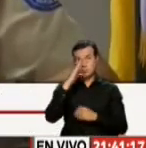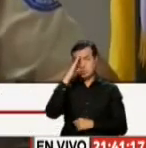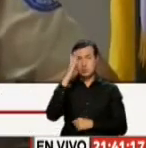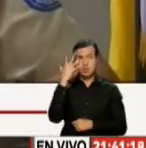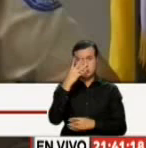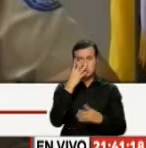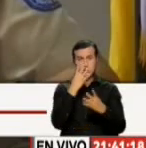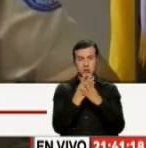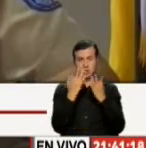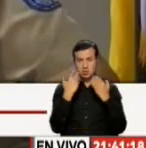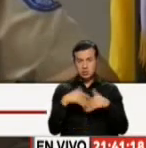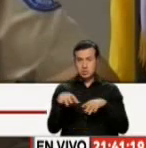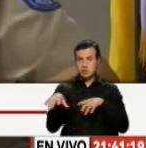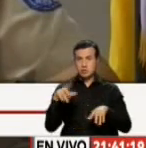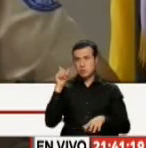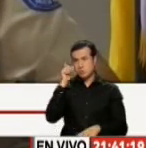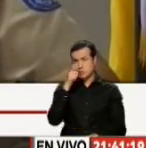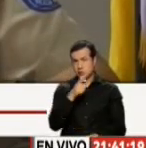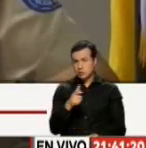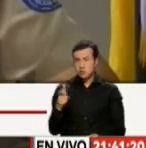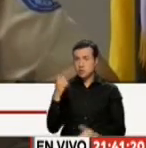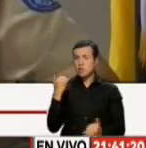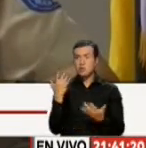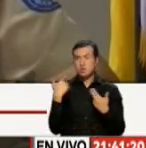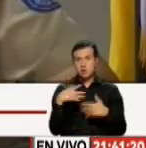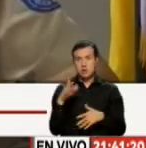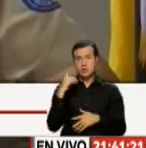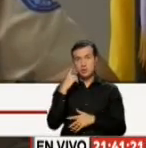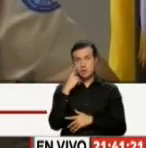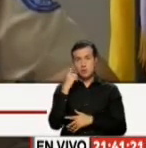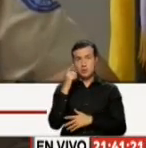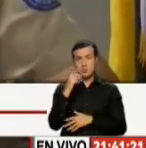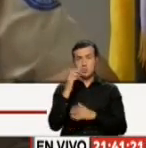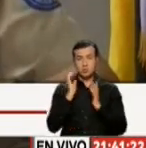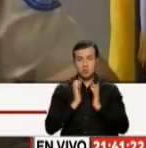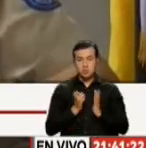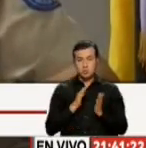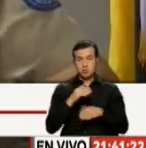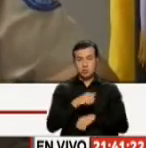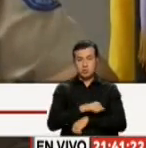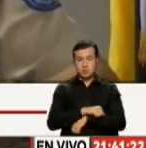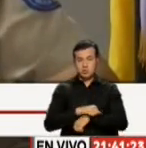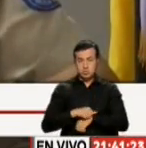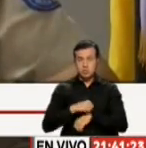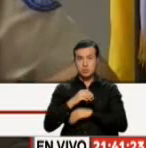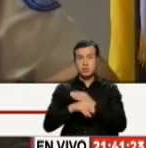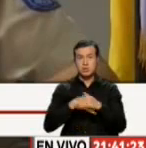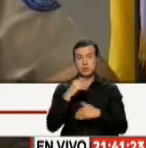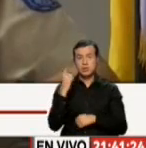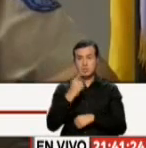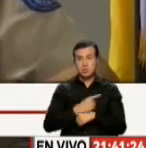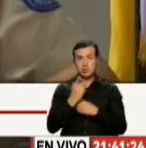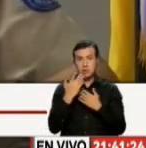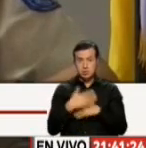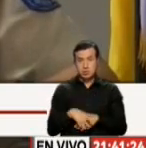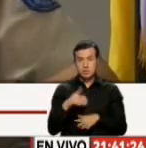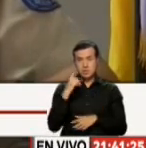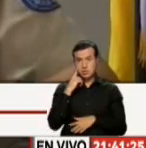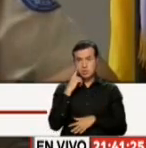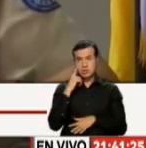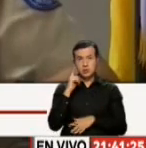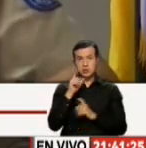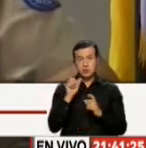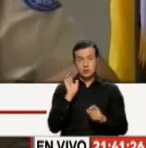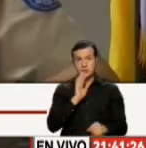policiales se han coordinado con la fiscalía. Hasta el momento ya se va a realizar la necropsia correspondiente y luego de 24 horas se procederá a la audiencia de formulación